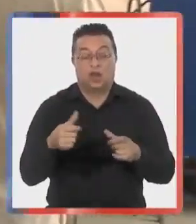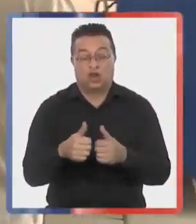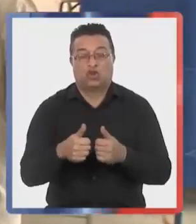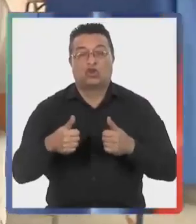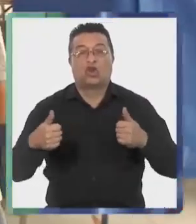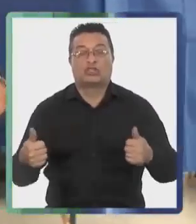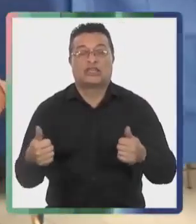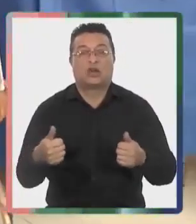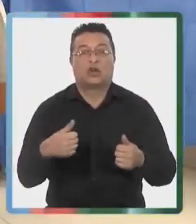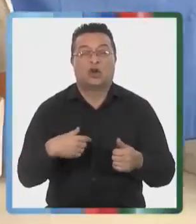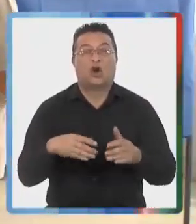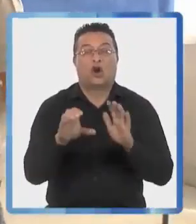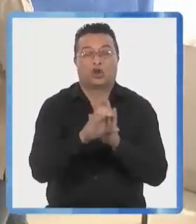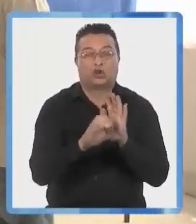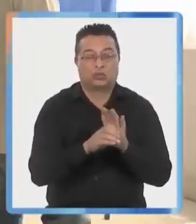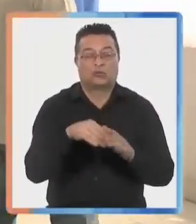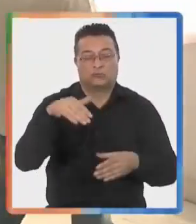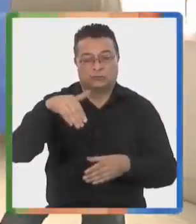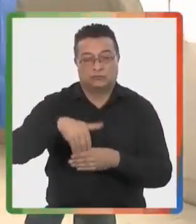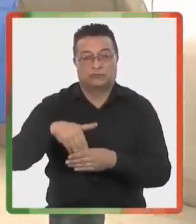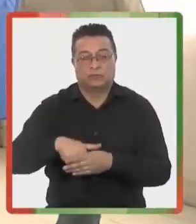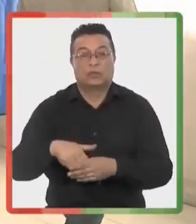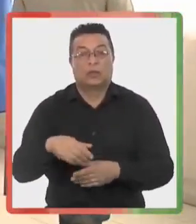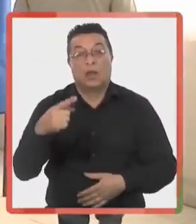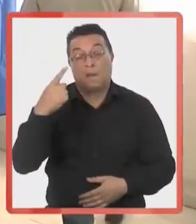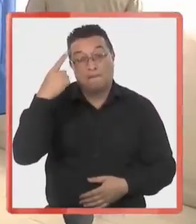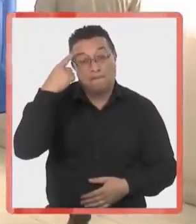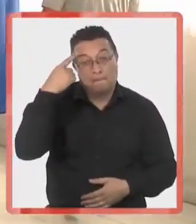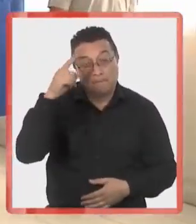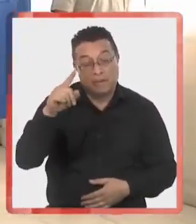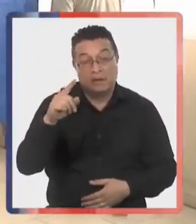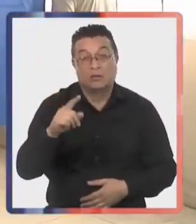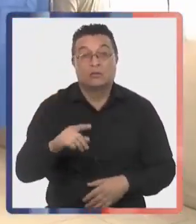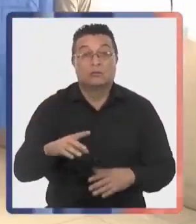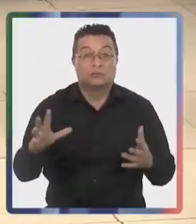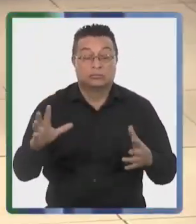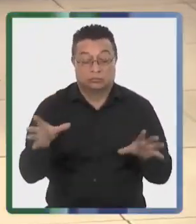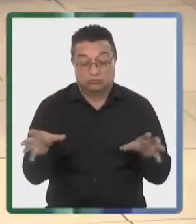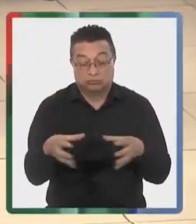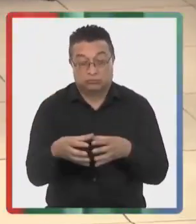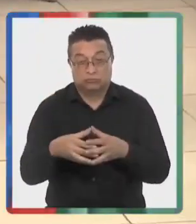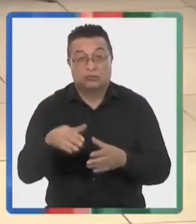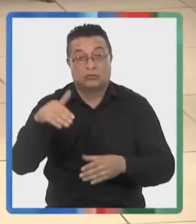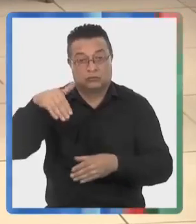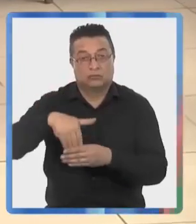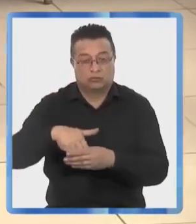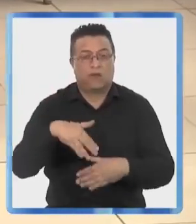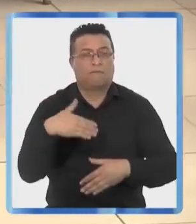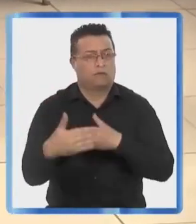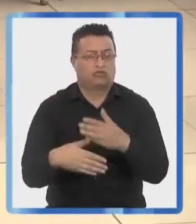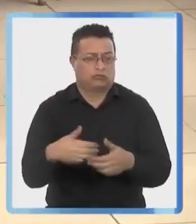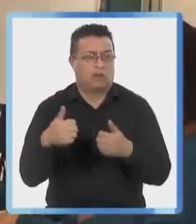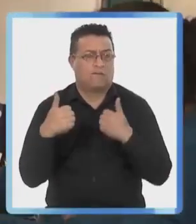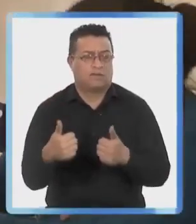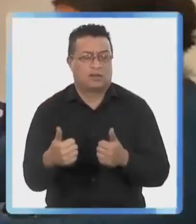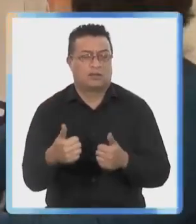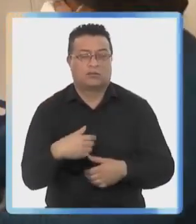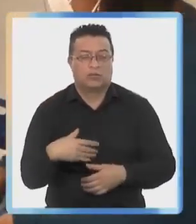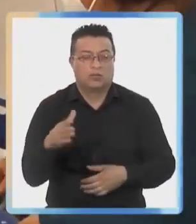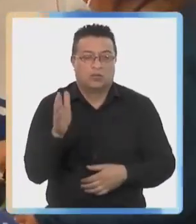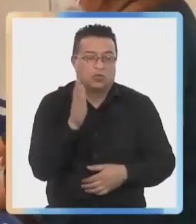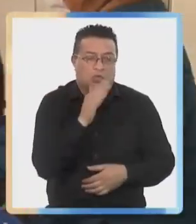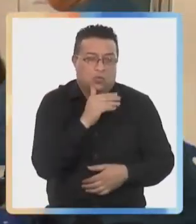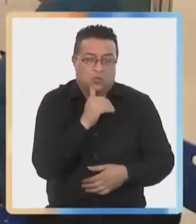el Consejo Constitucional que vamos a elegir. Pero no, la organización de elecciones está funcionando bien y no